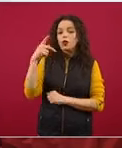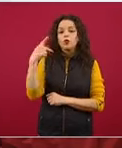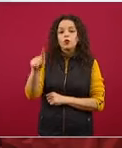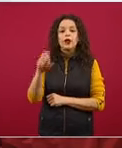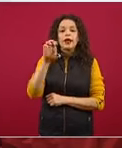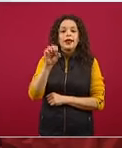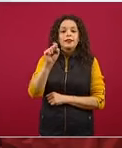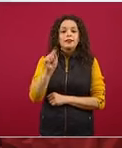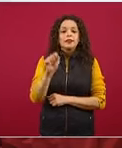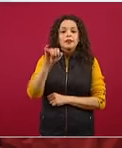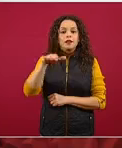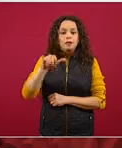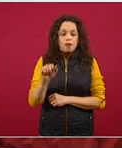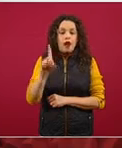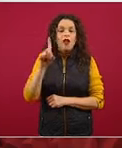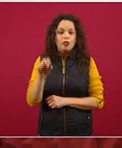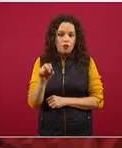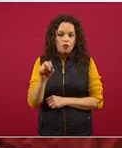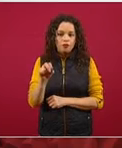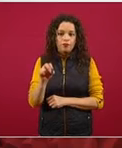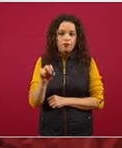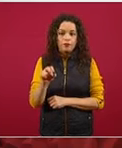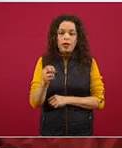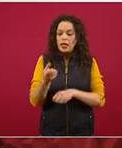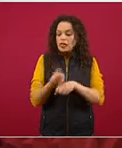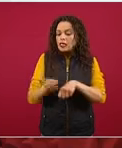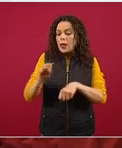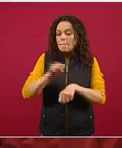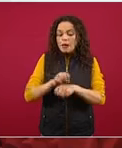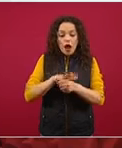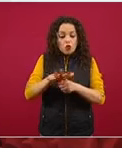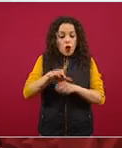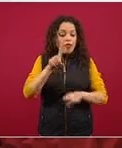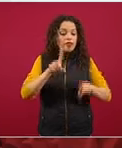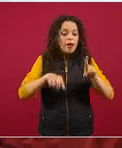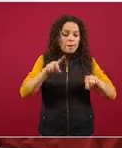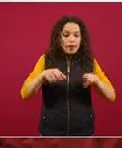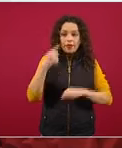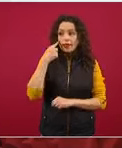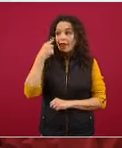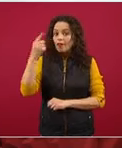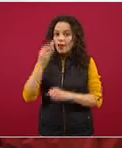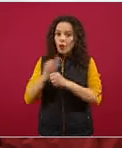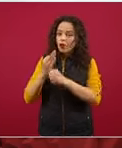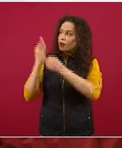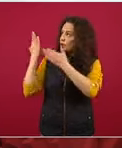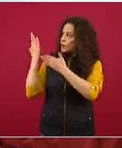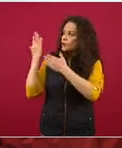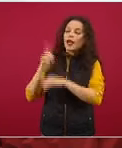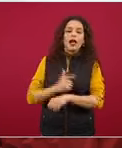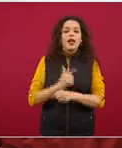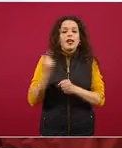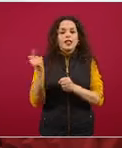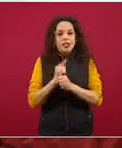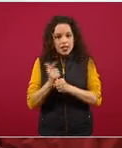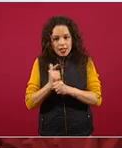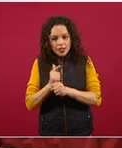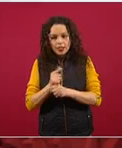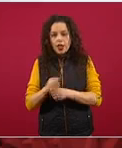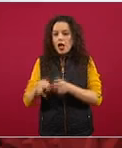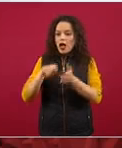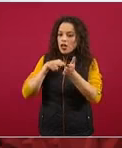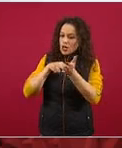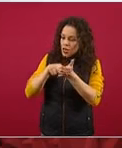estas personas, dependiendo en la semana en la que están. Aquí están, miren, grises en todas las semanas y negritos en todas